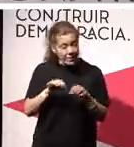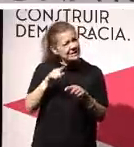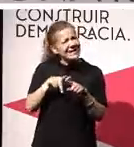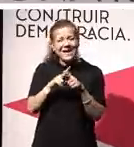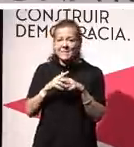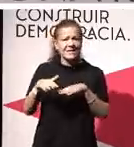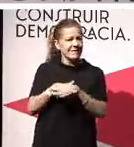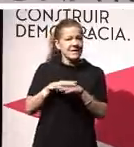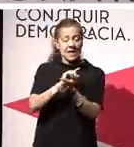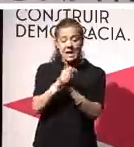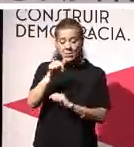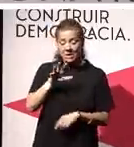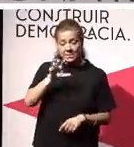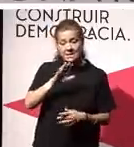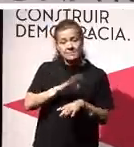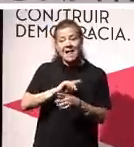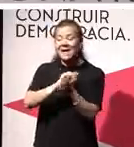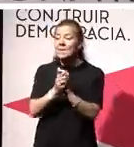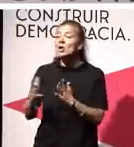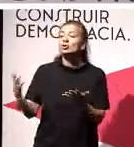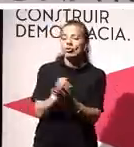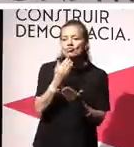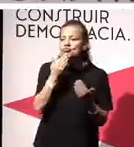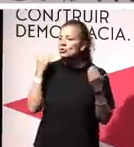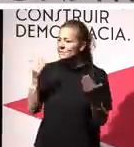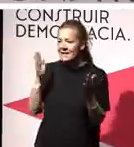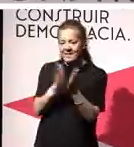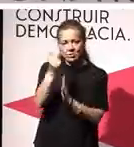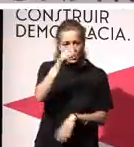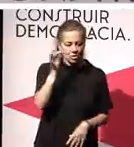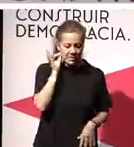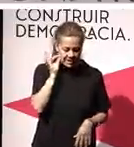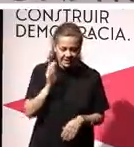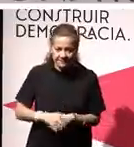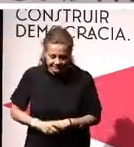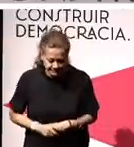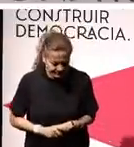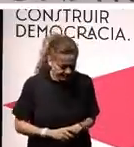imprescindible de cambio en nuestro país para cambiarlo todo. Muchísimas gracias, compañeros y compañeras.